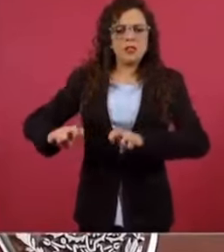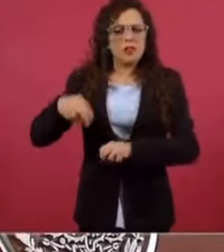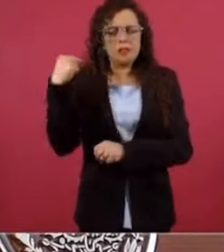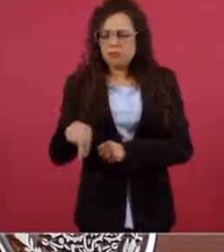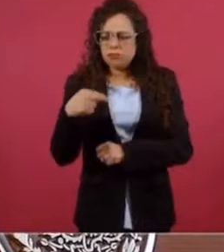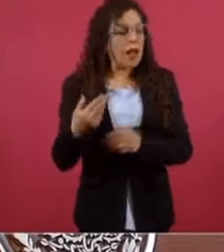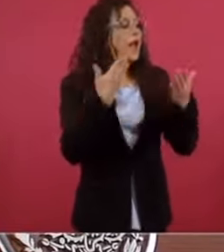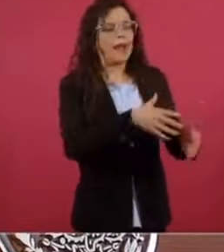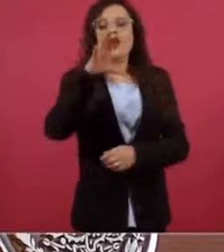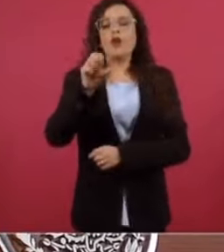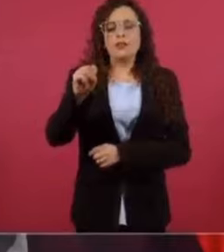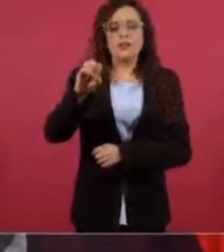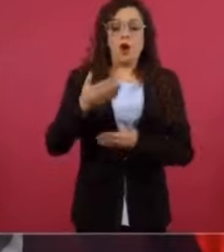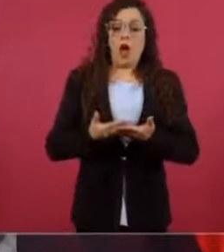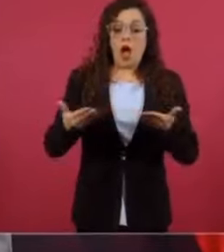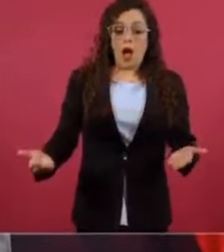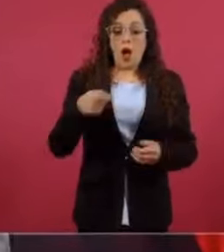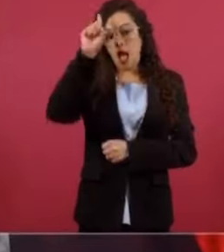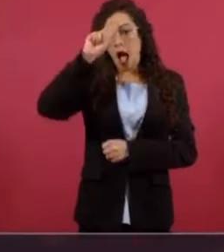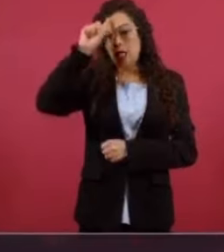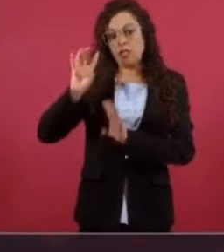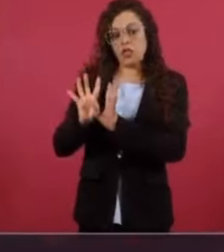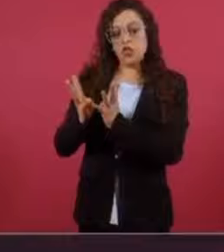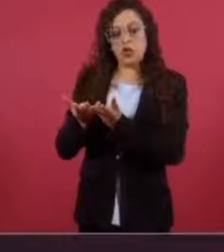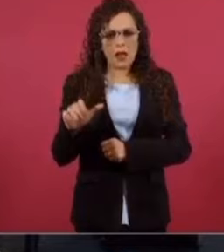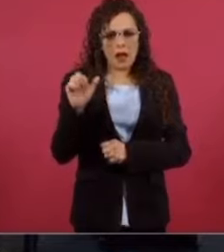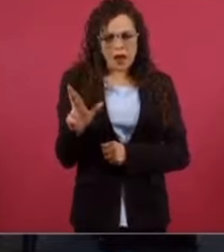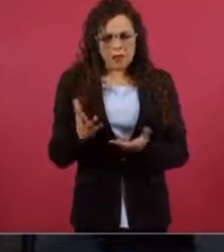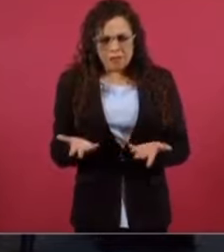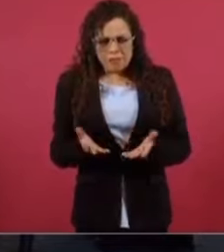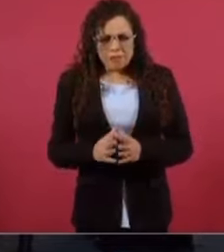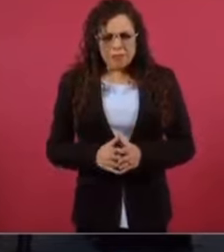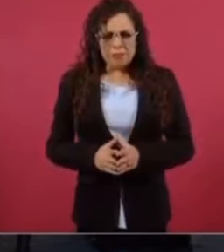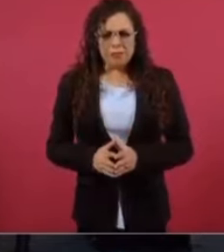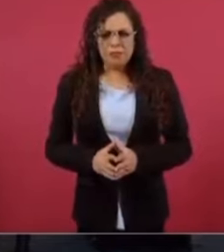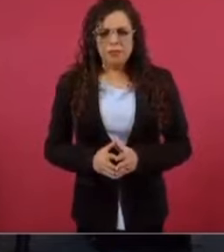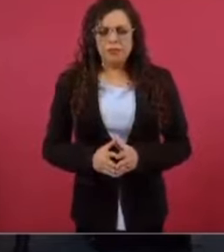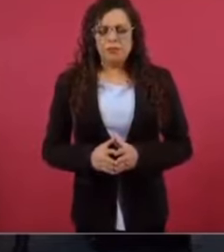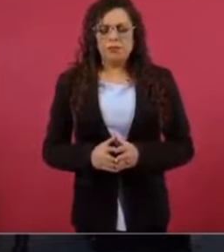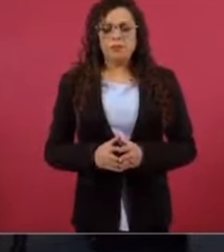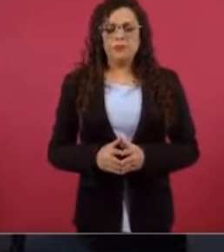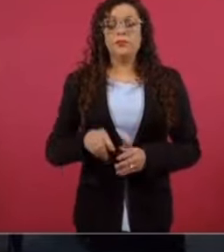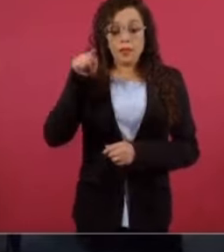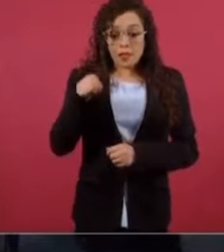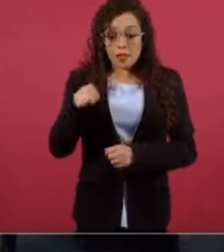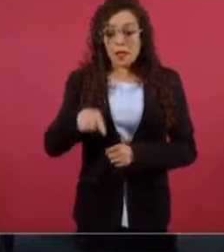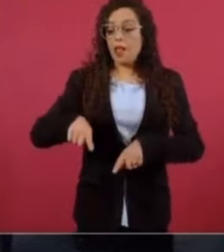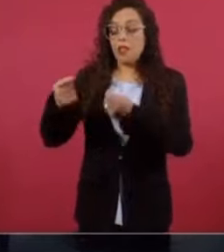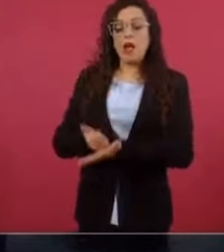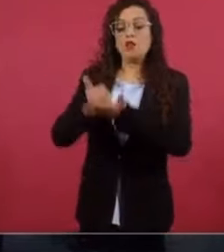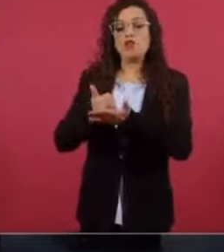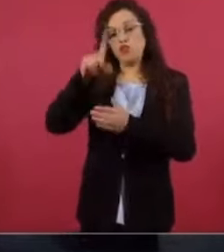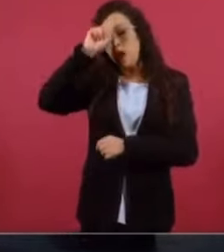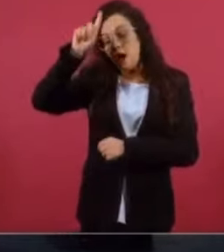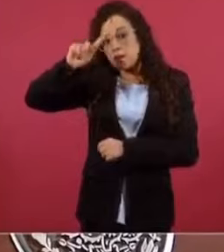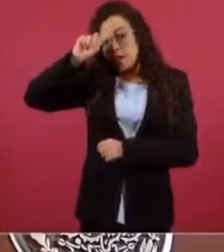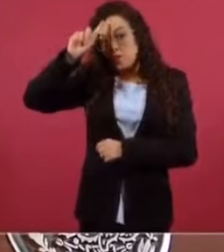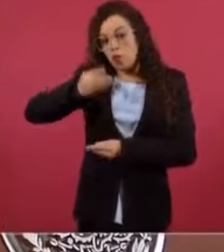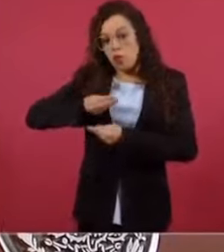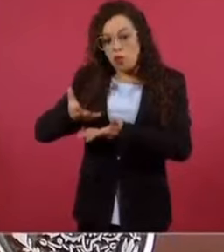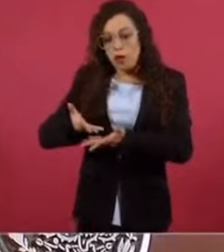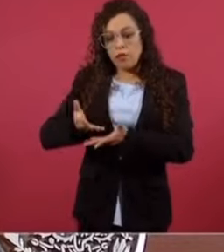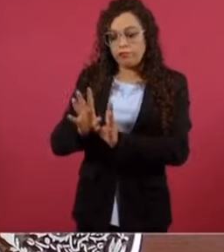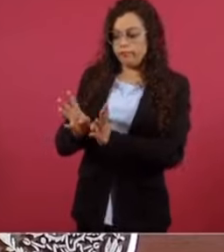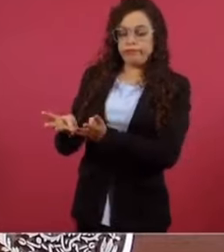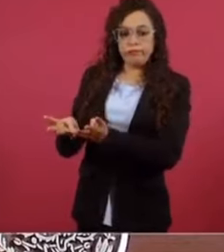ahora el asesor principal de la presidenta Carrancá, que es el que asesora y es el que la ha